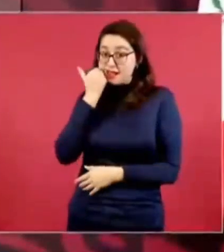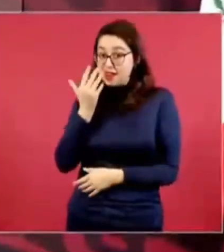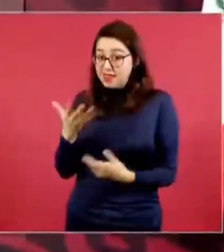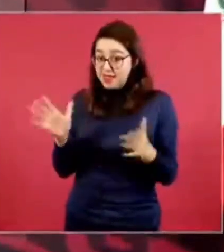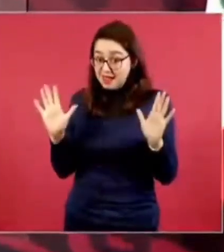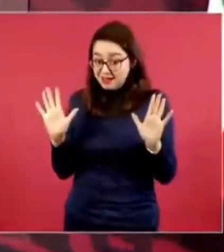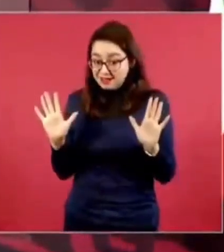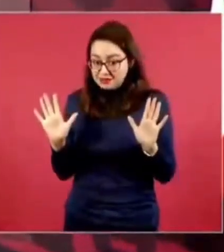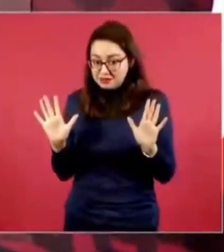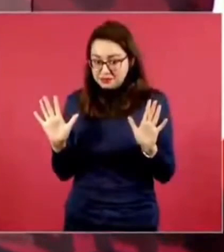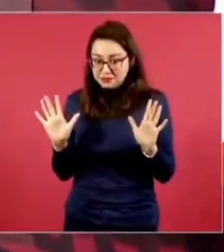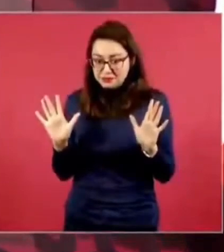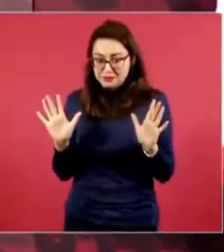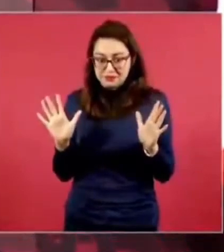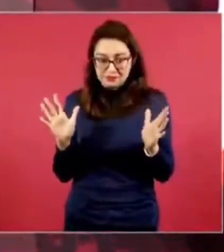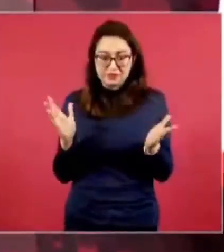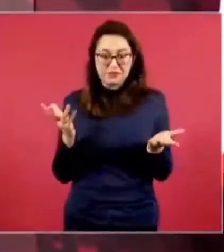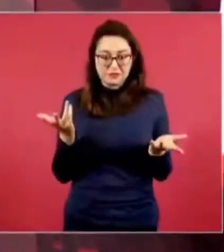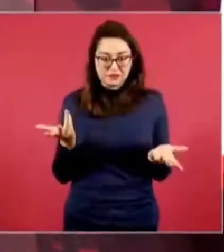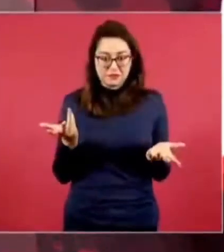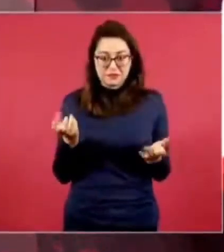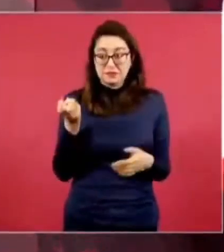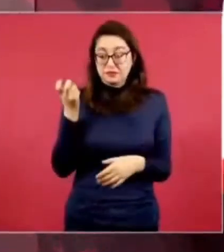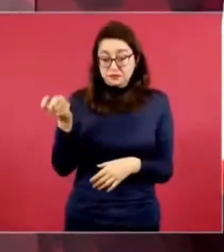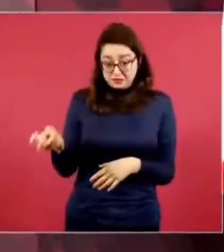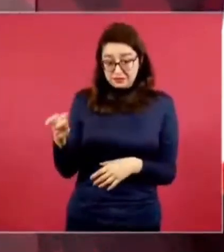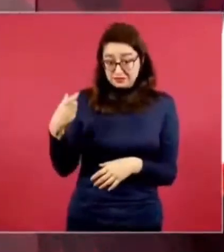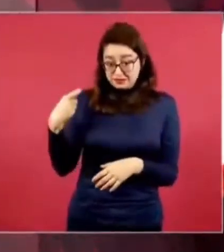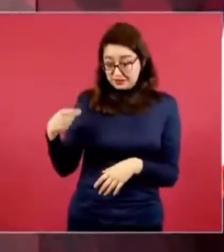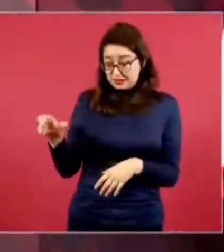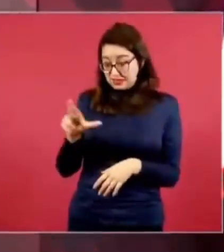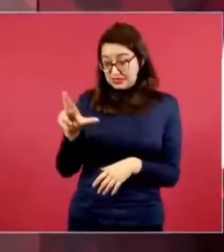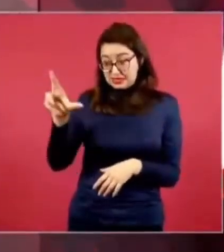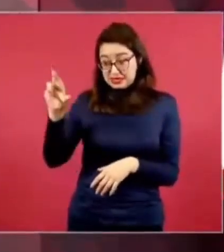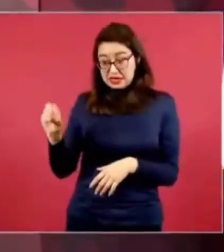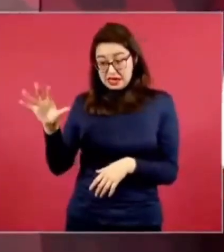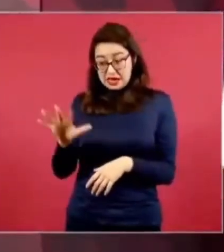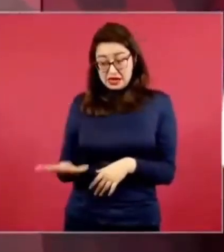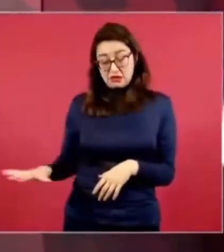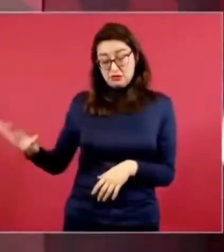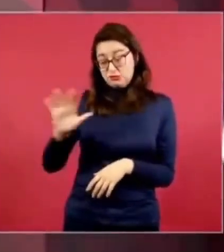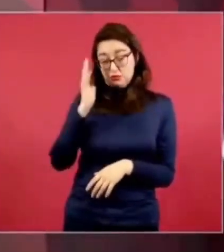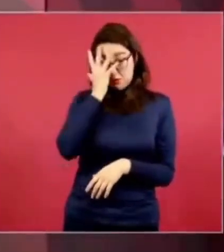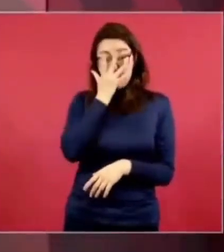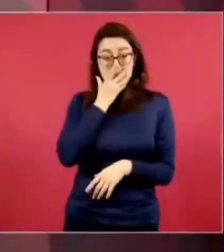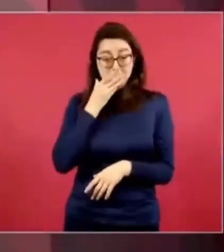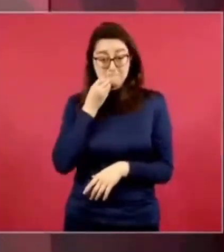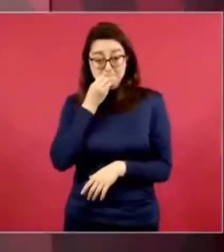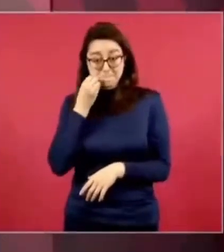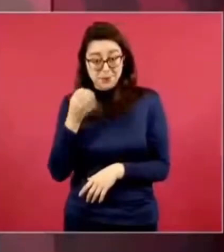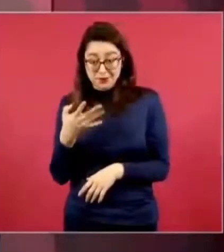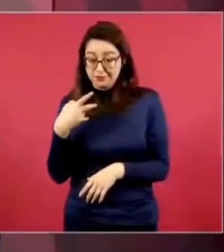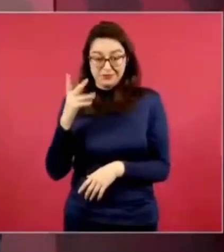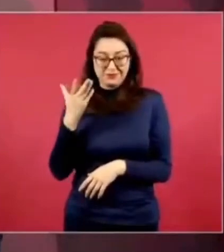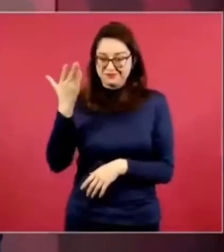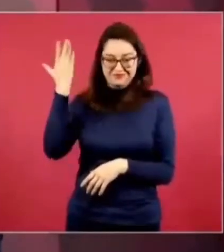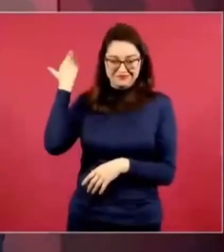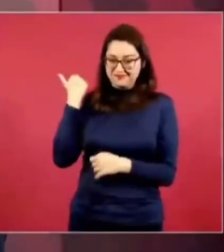quintanarro eso que es ahora un paraíso era un